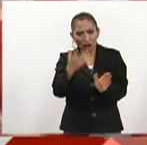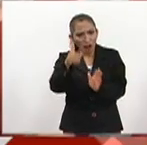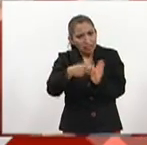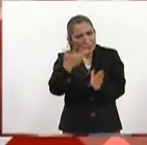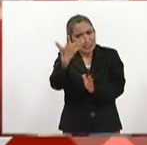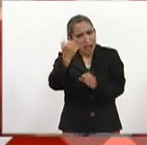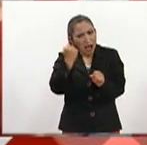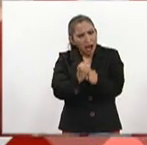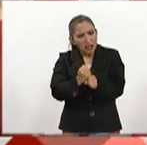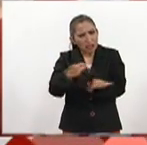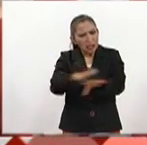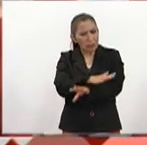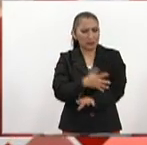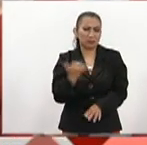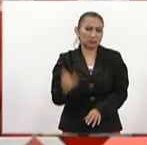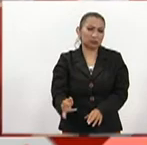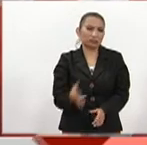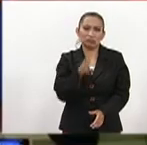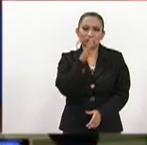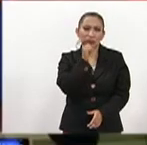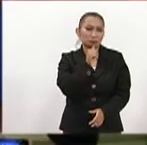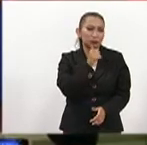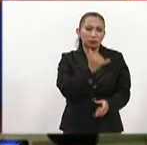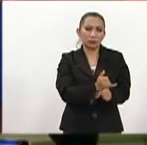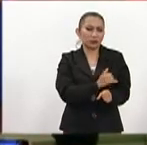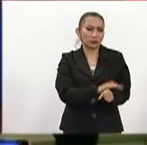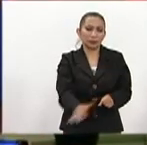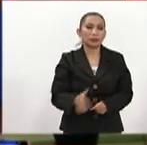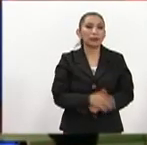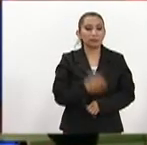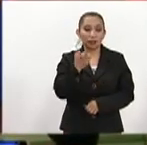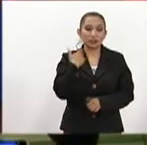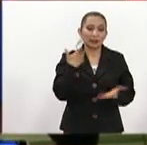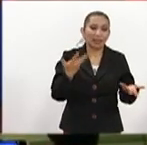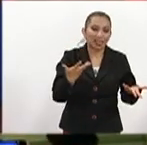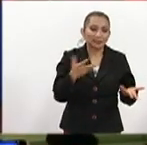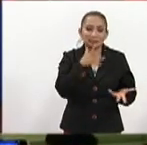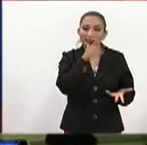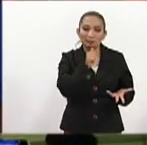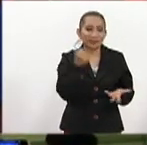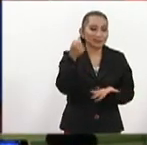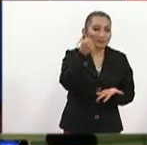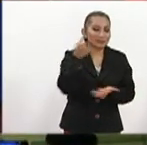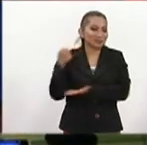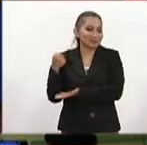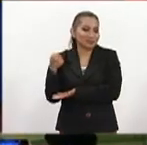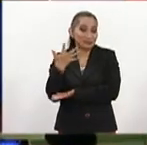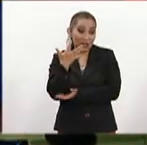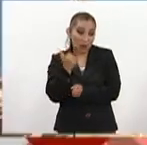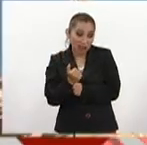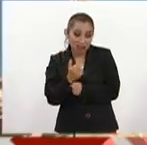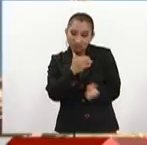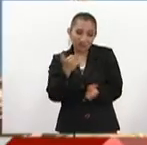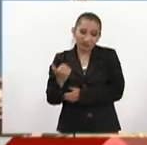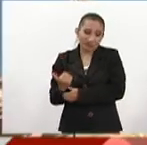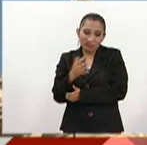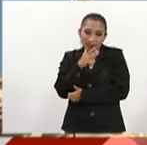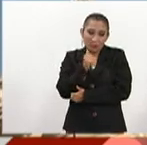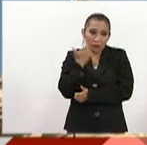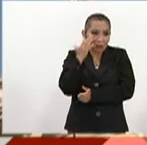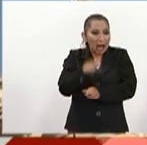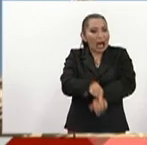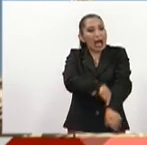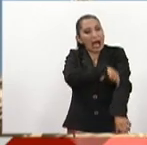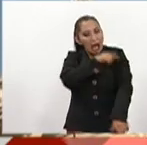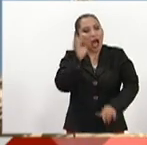del juego se pueden modificar, ¿no? Claro. Entonces, pues te detienes, no llevas a cabo la inversión. este tema se